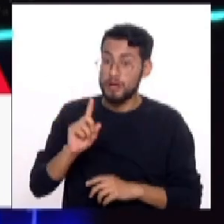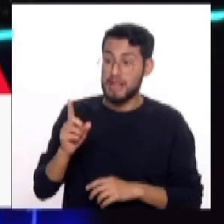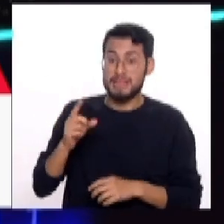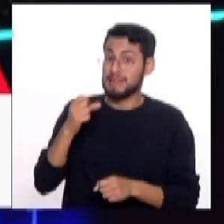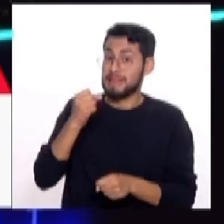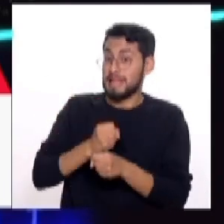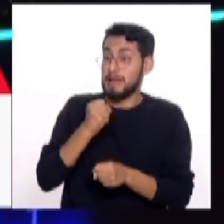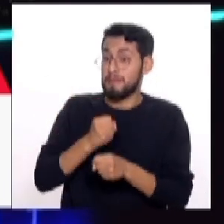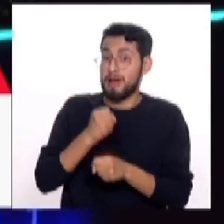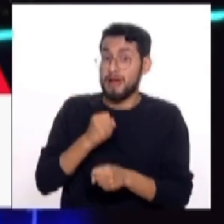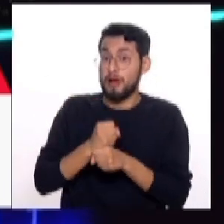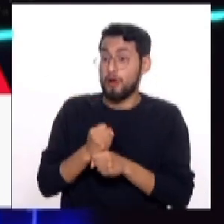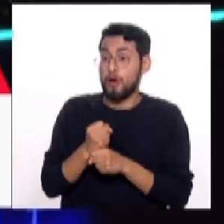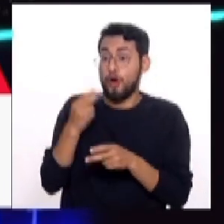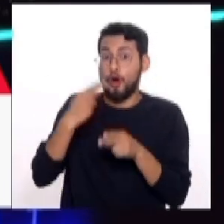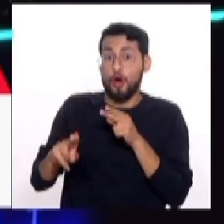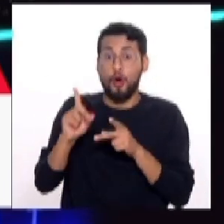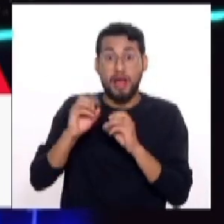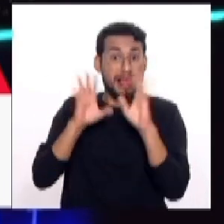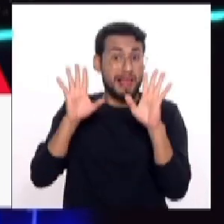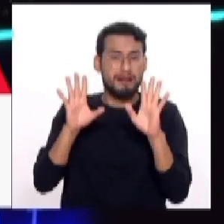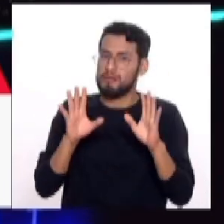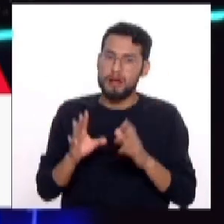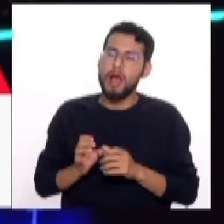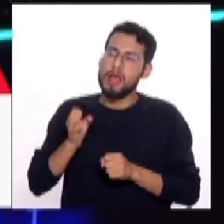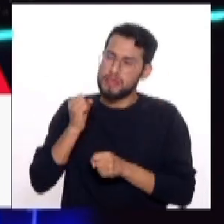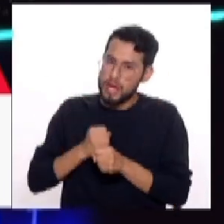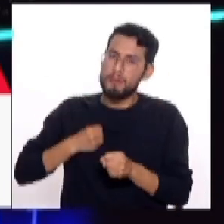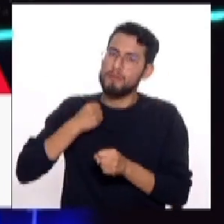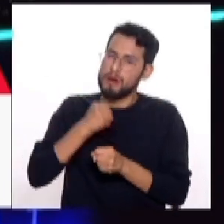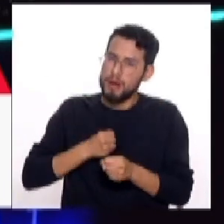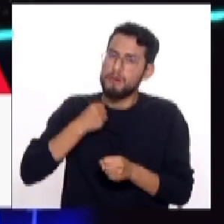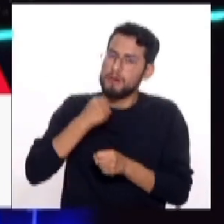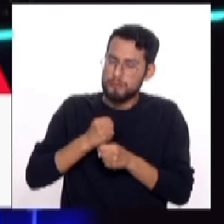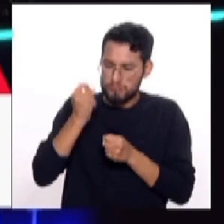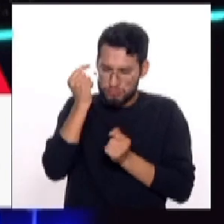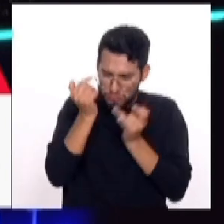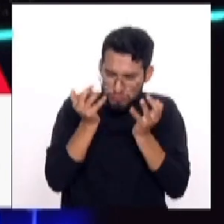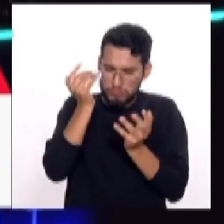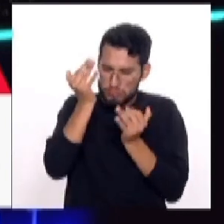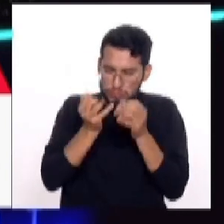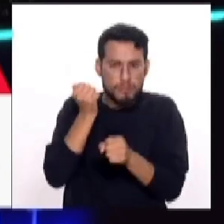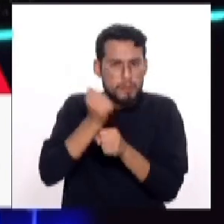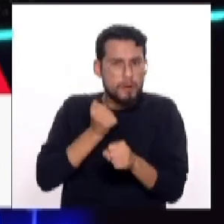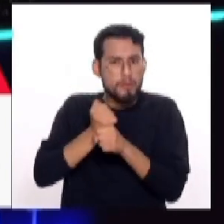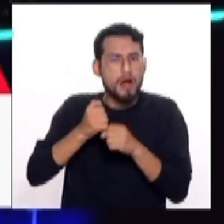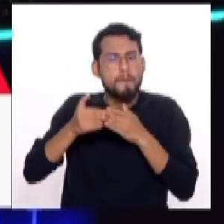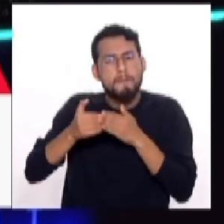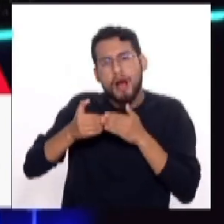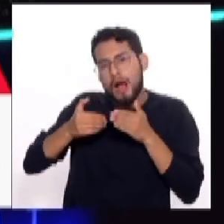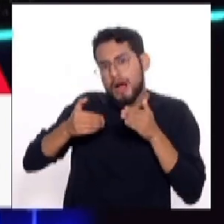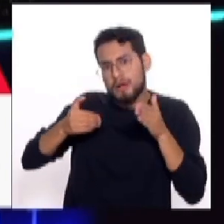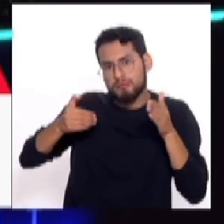tarea de un día Es algo que hay que pensar a largo